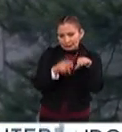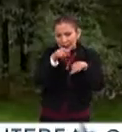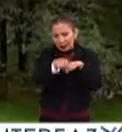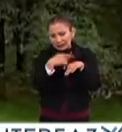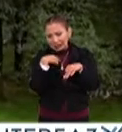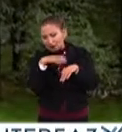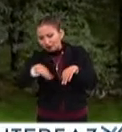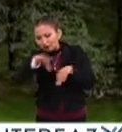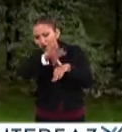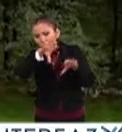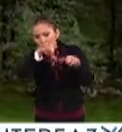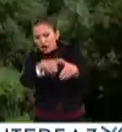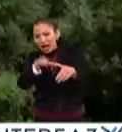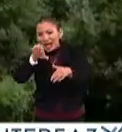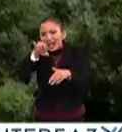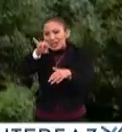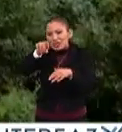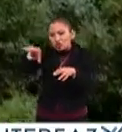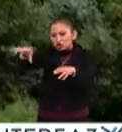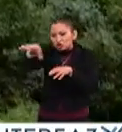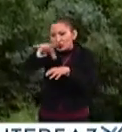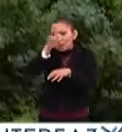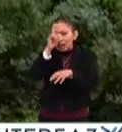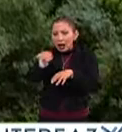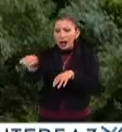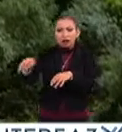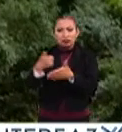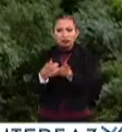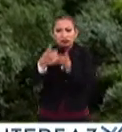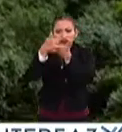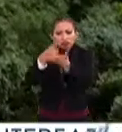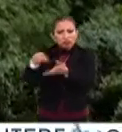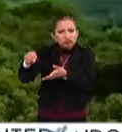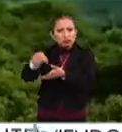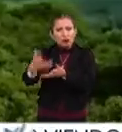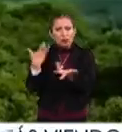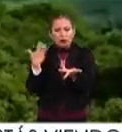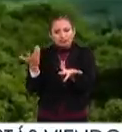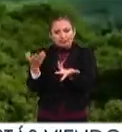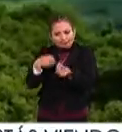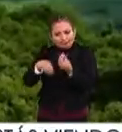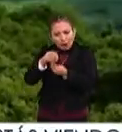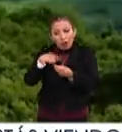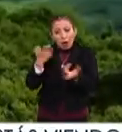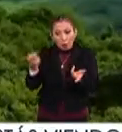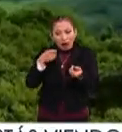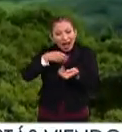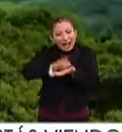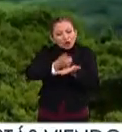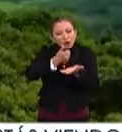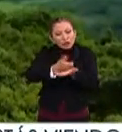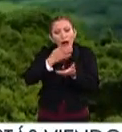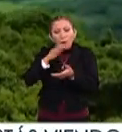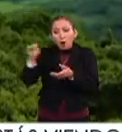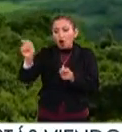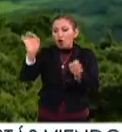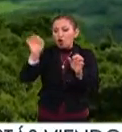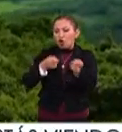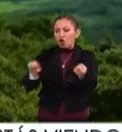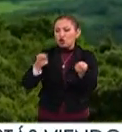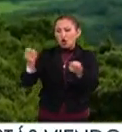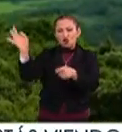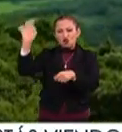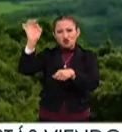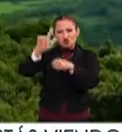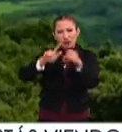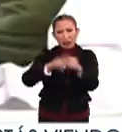esos ejidos y esas comunidades para que puedan, digamos, de una manera sustentable controlar y ser muy eficientes en ese